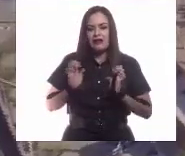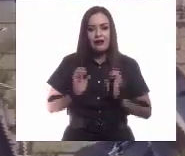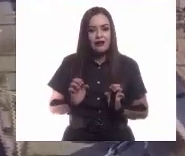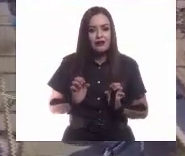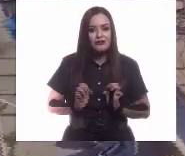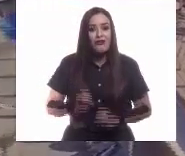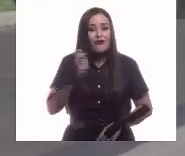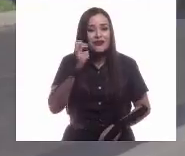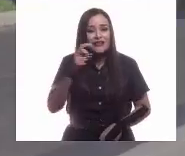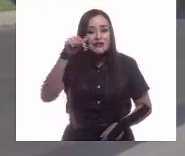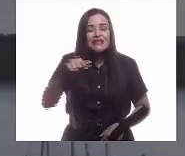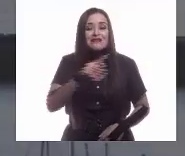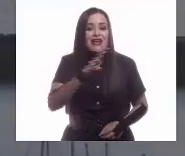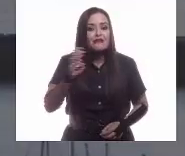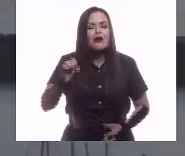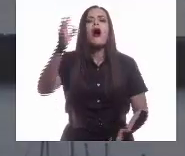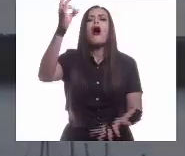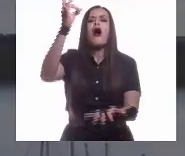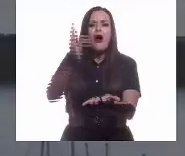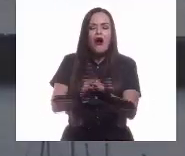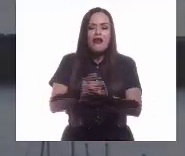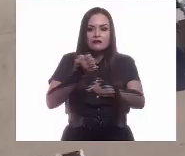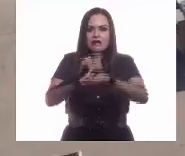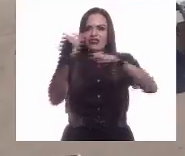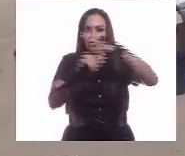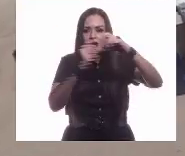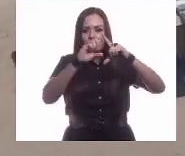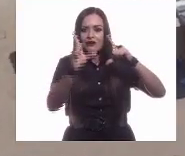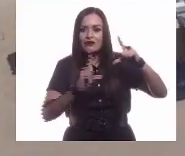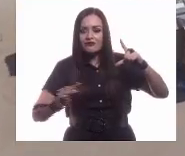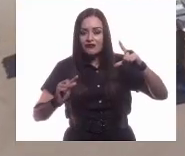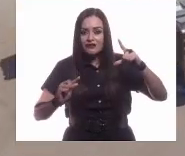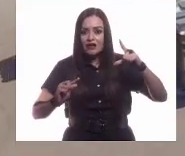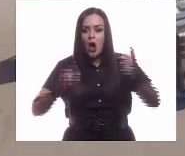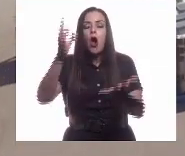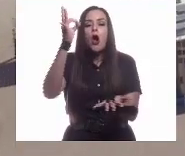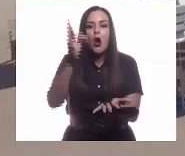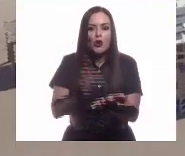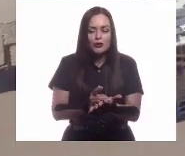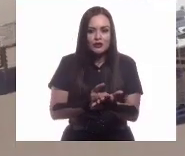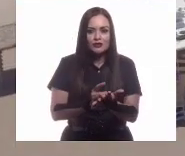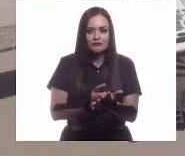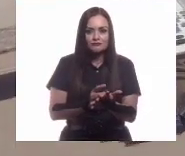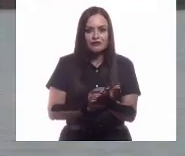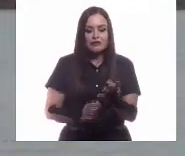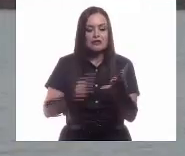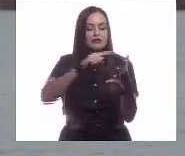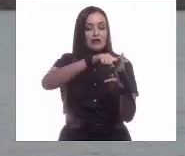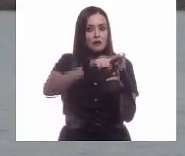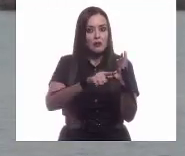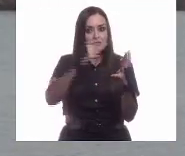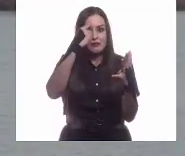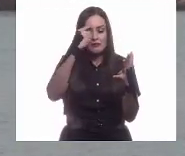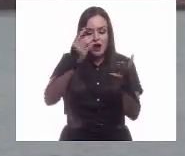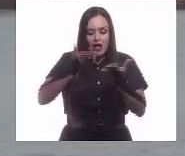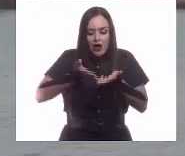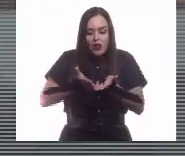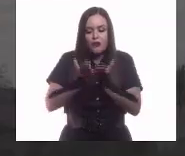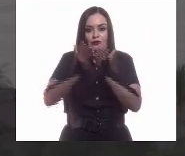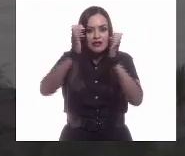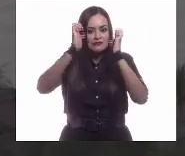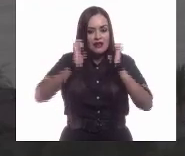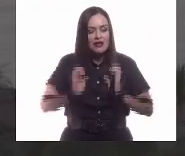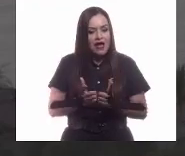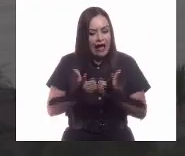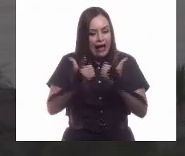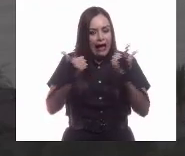ser Baja California Sur el único estado del país en contar con 4 puntos de atraque para cruceros. Y gracias a esto es que